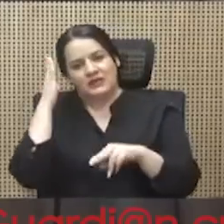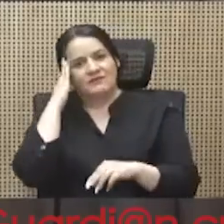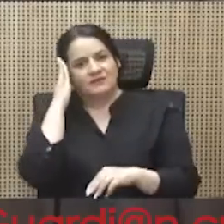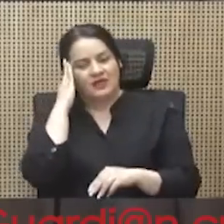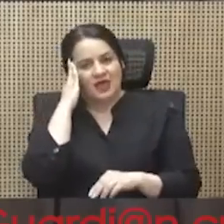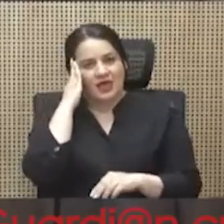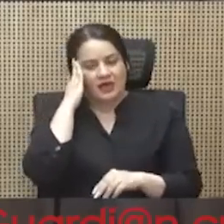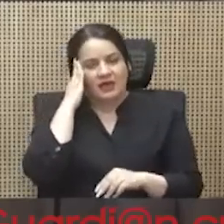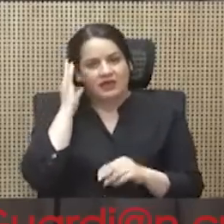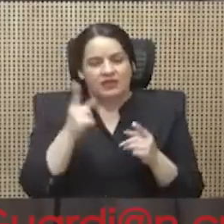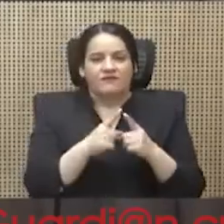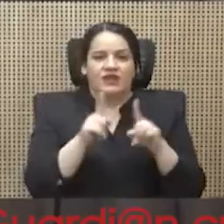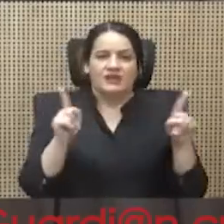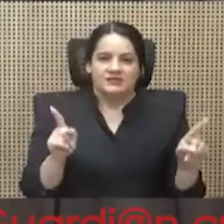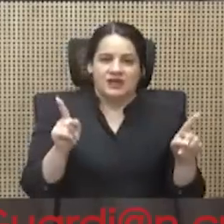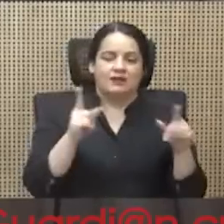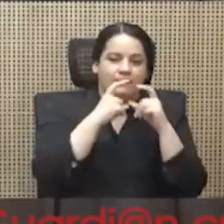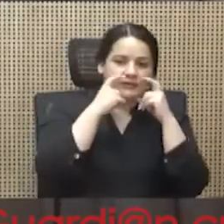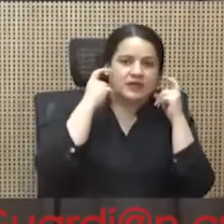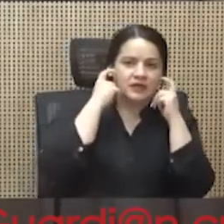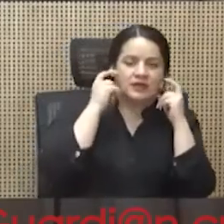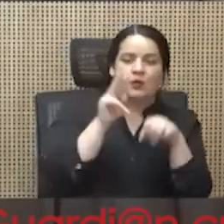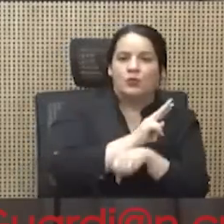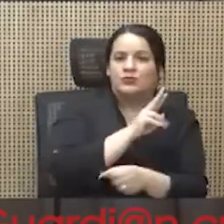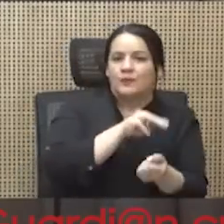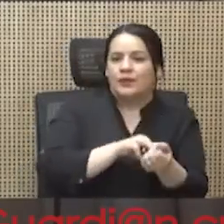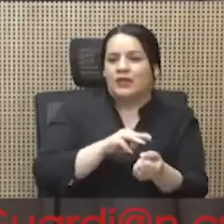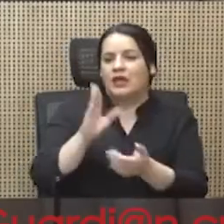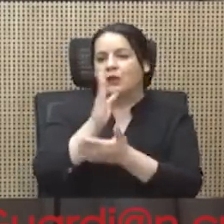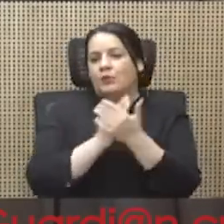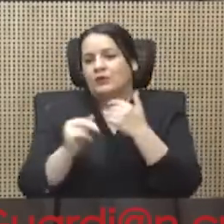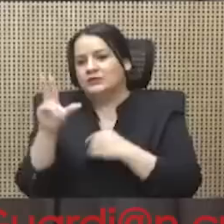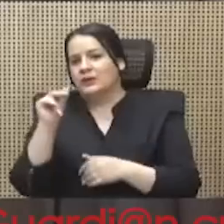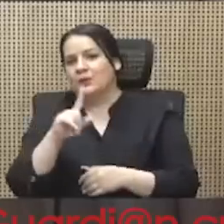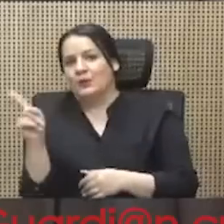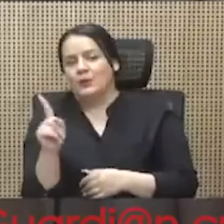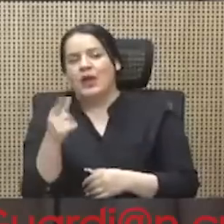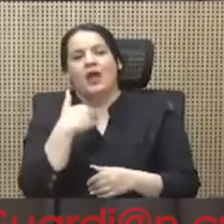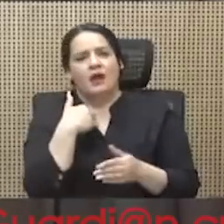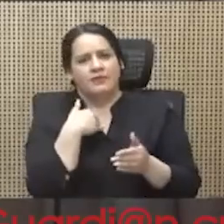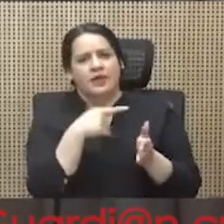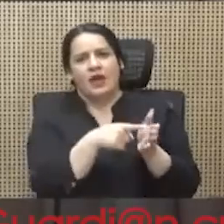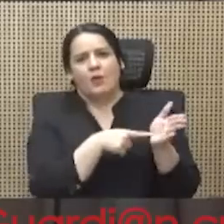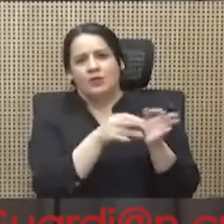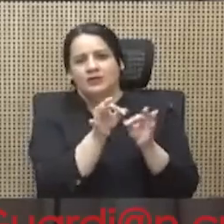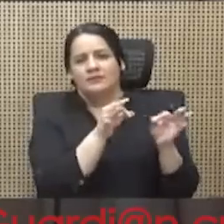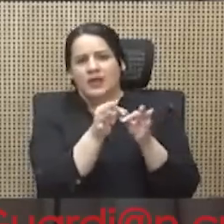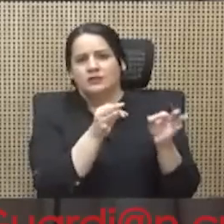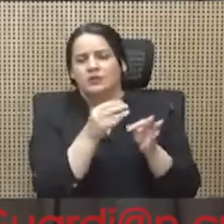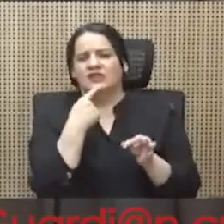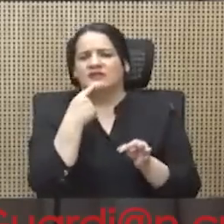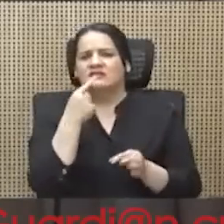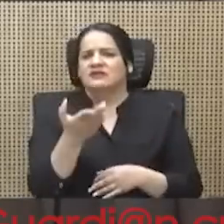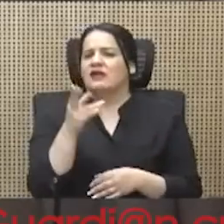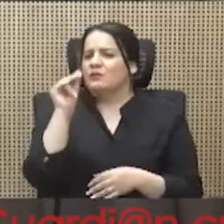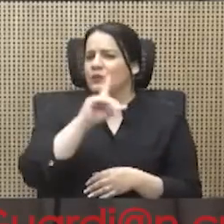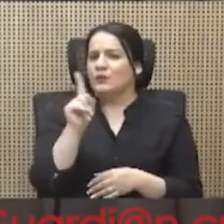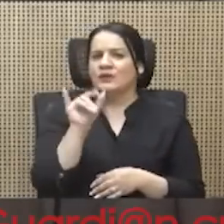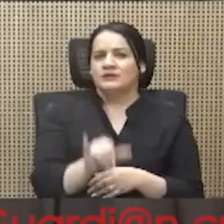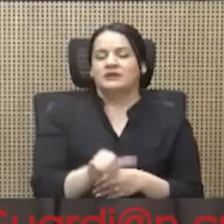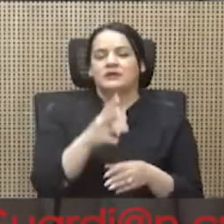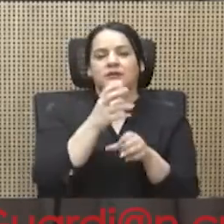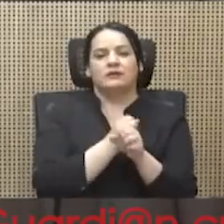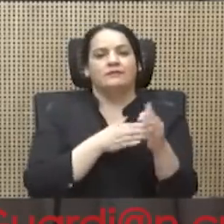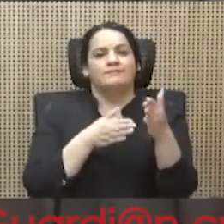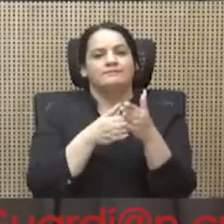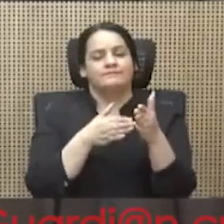de uso médico y unas que no y hasta venía una inscripción que especificaba que no lo eran provocaron una grave afectación a la hacienda pública